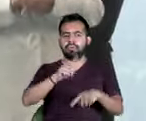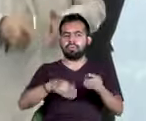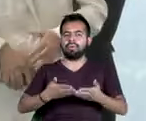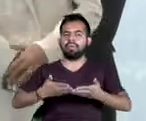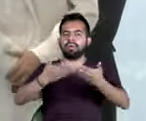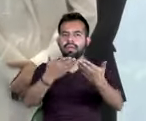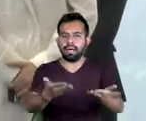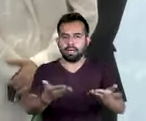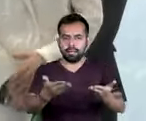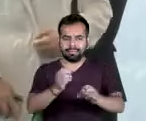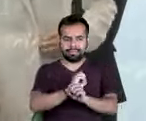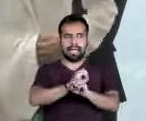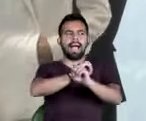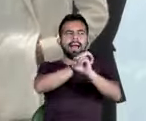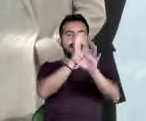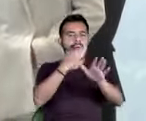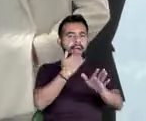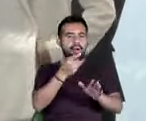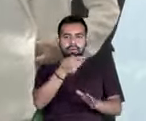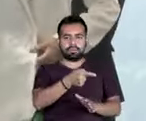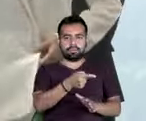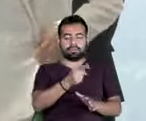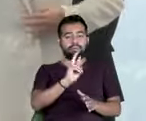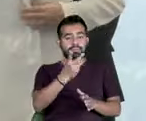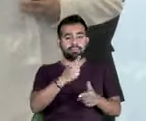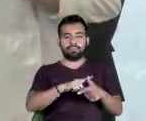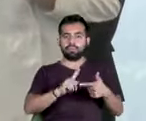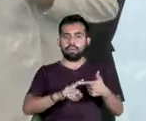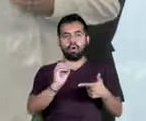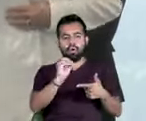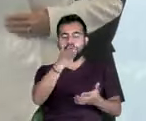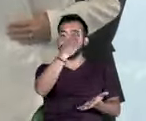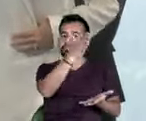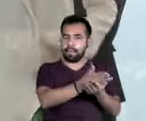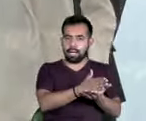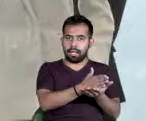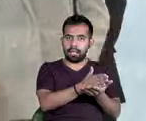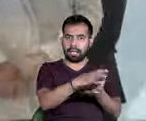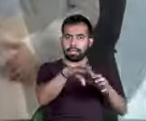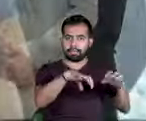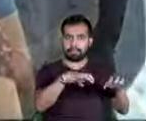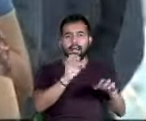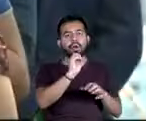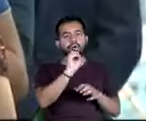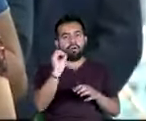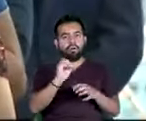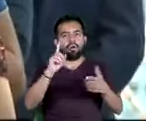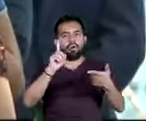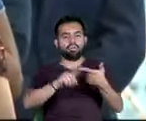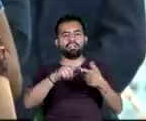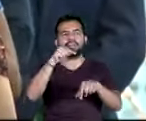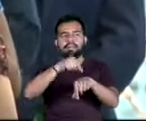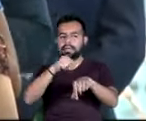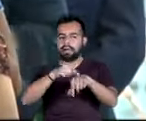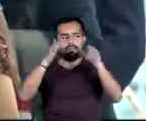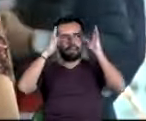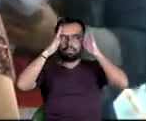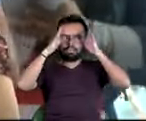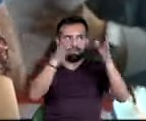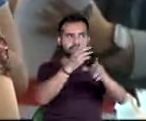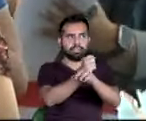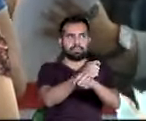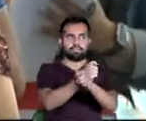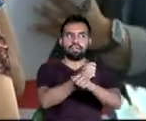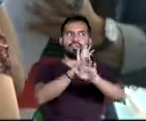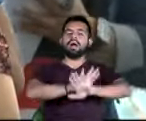momento claridad respecto a eso. Tenemos las dos opciones, o parar toda la actividad y dedicarnos tiempo completo a terminar de afinar